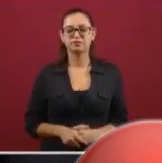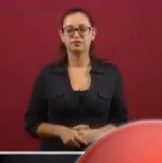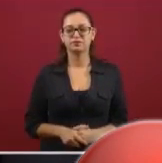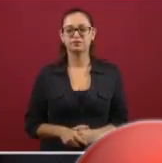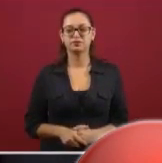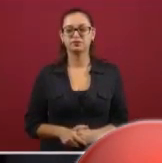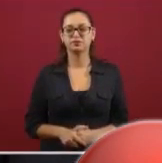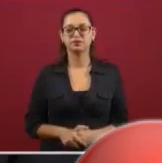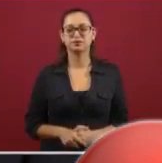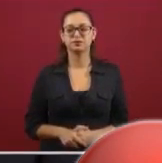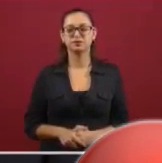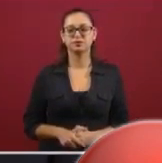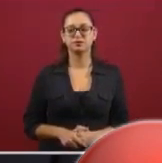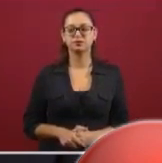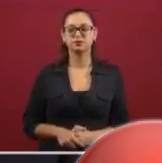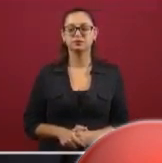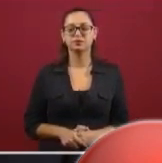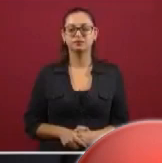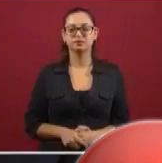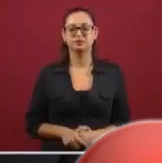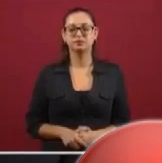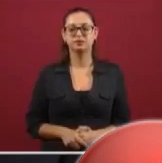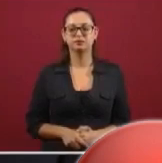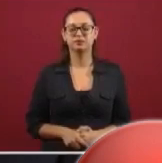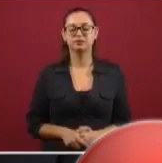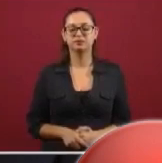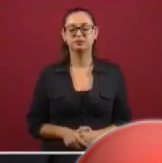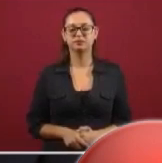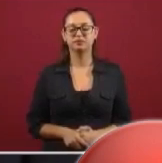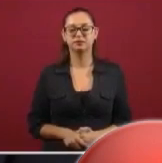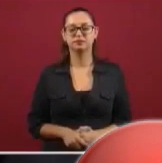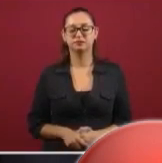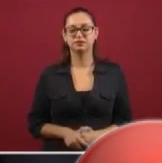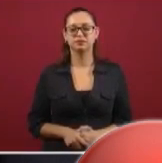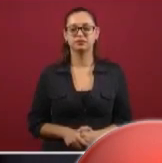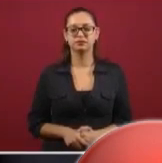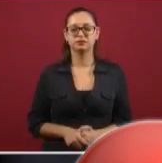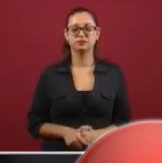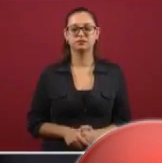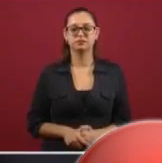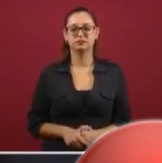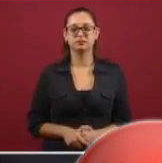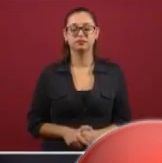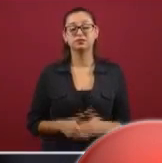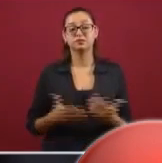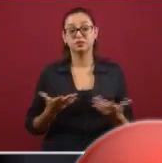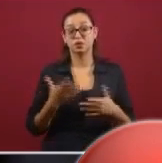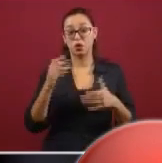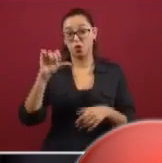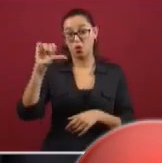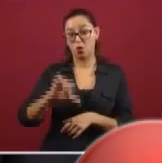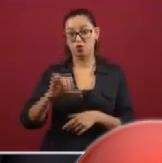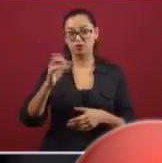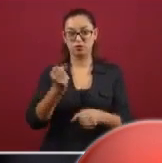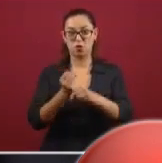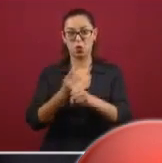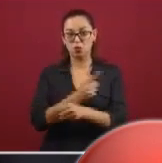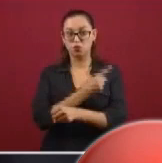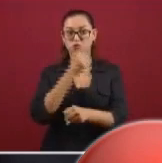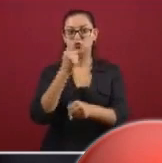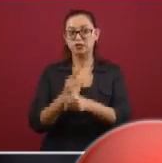Vamos a darle oportunidad, dijimos, a los que no